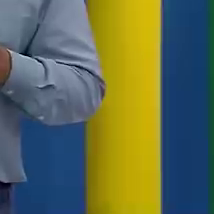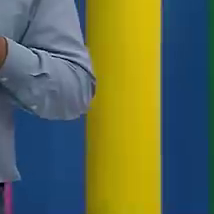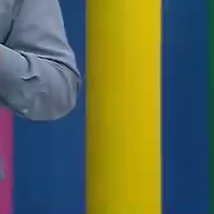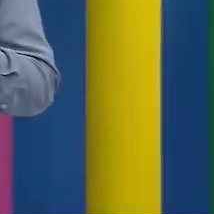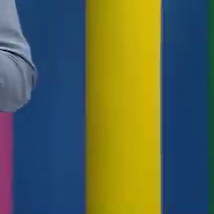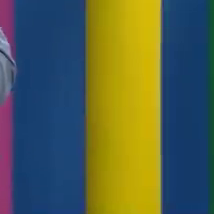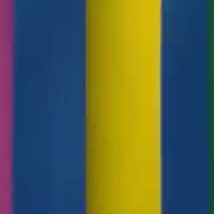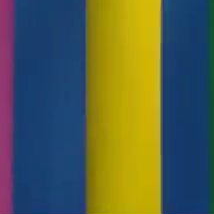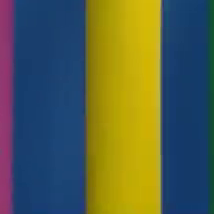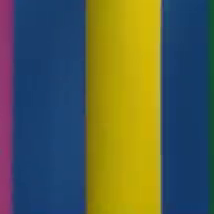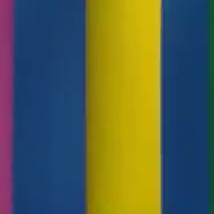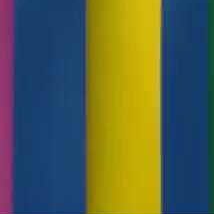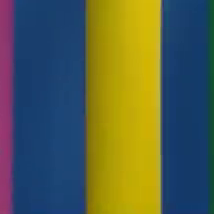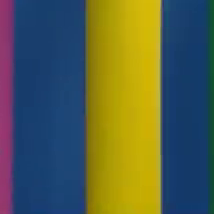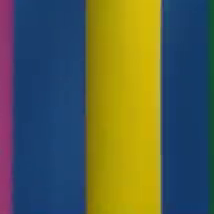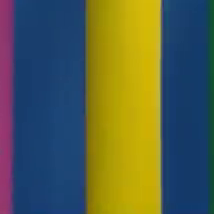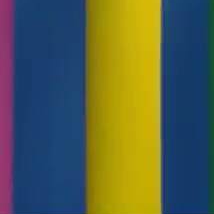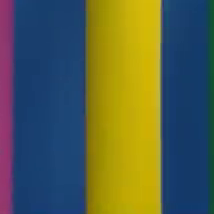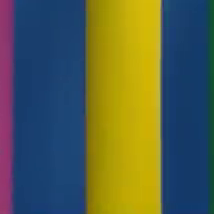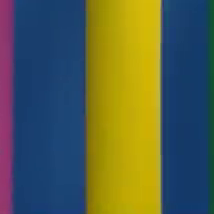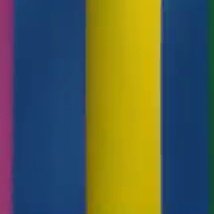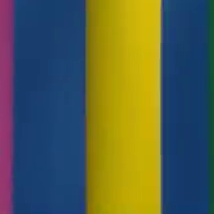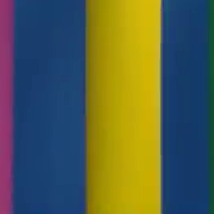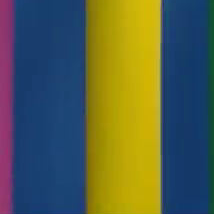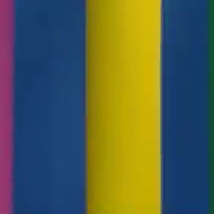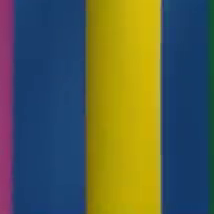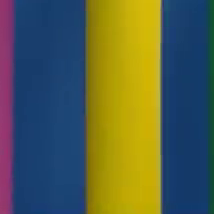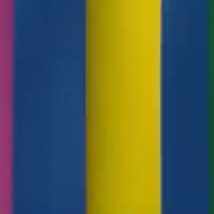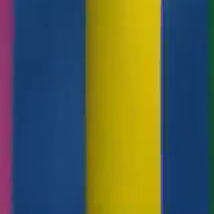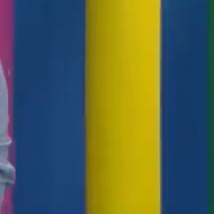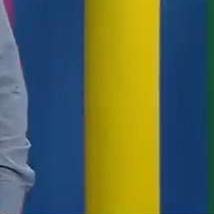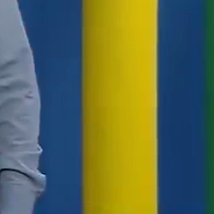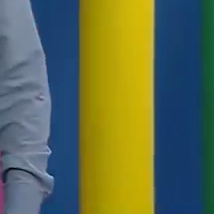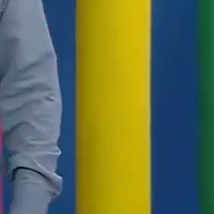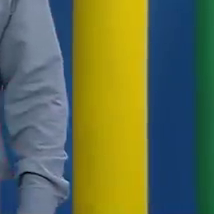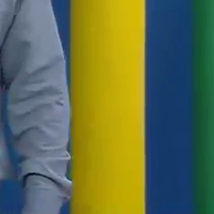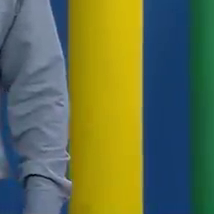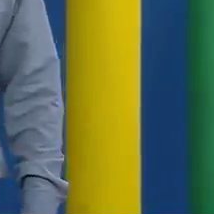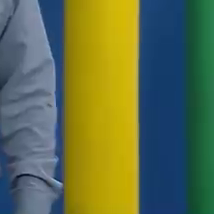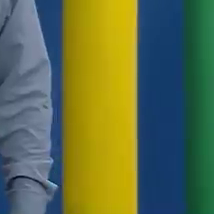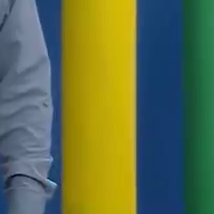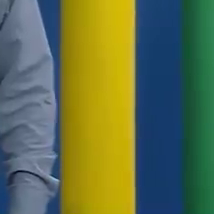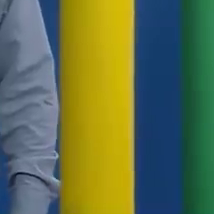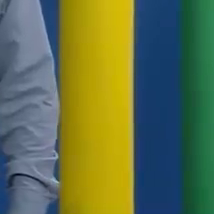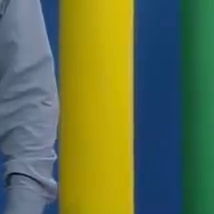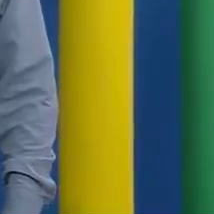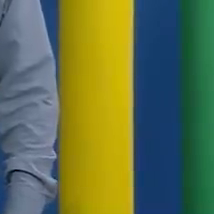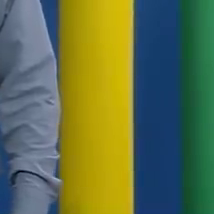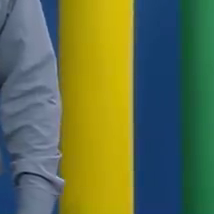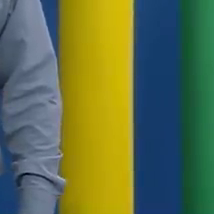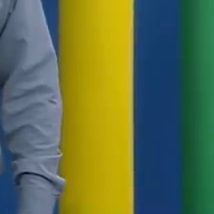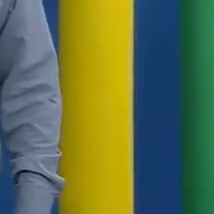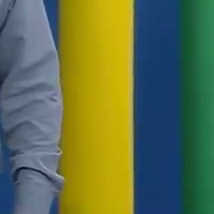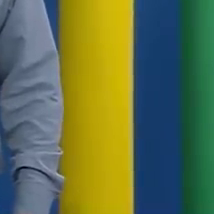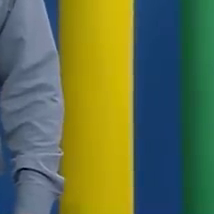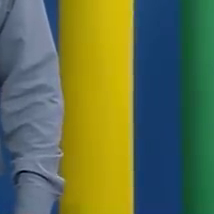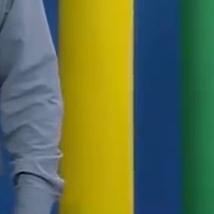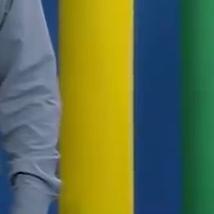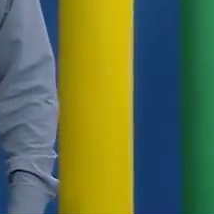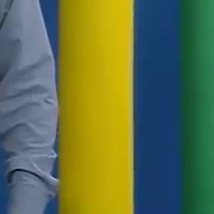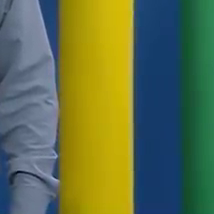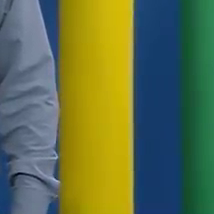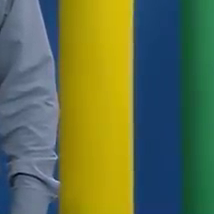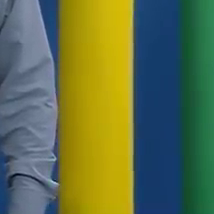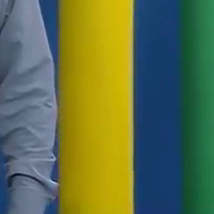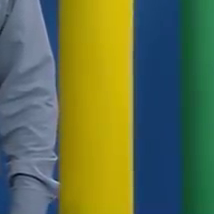en toneen uca monografiata en chim mastiabare, te que tone queje en ateca en chim tehuaba,